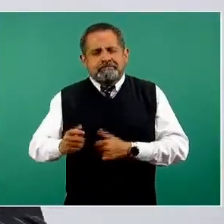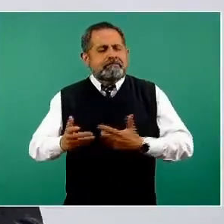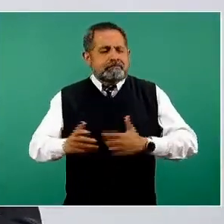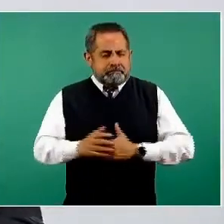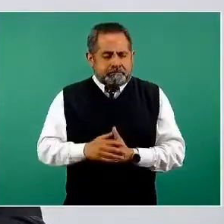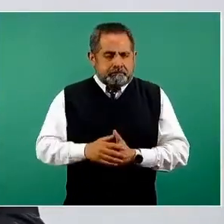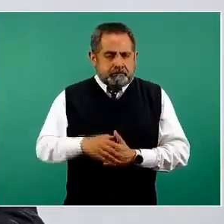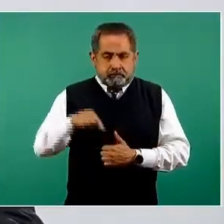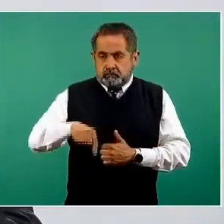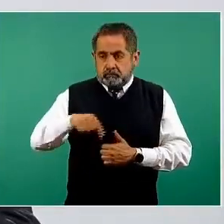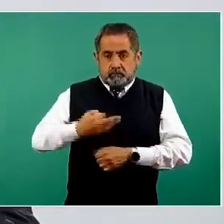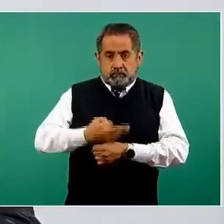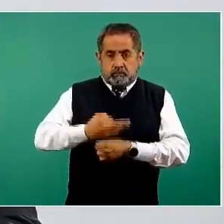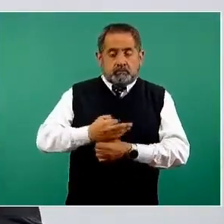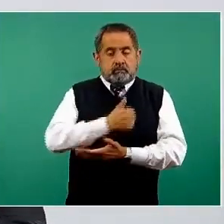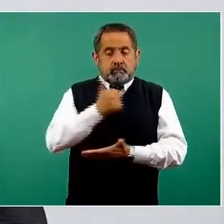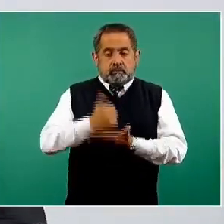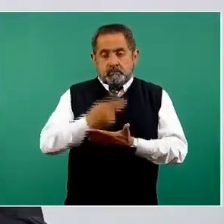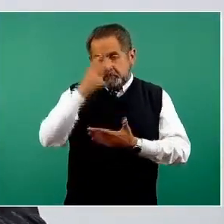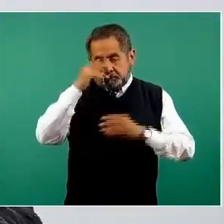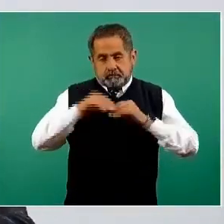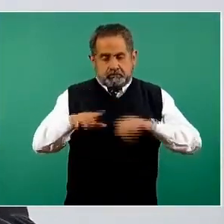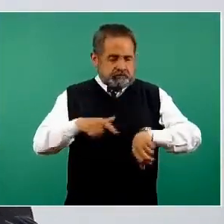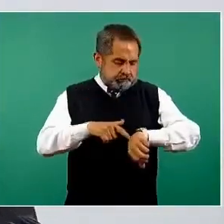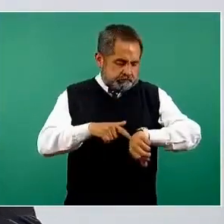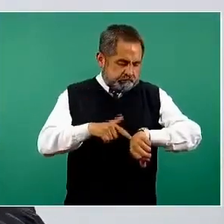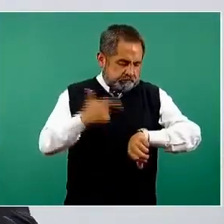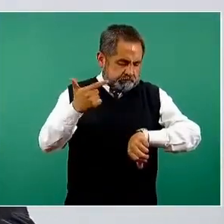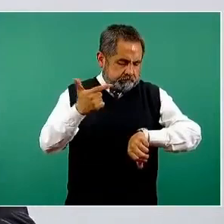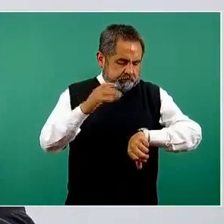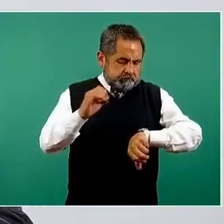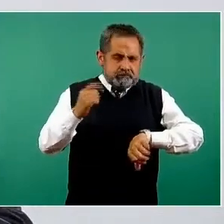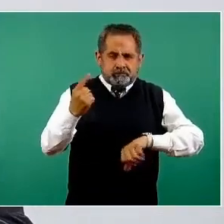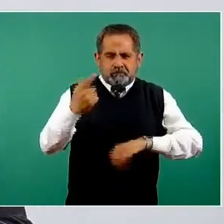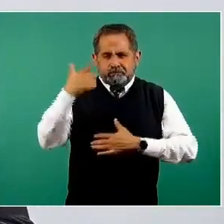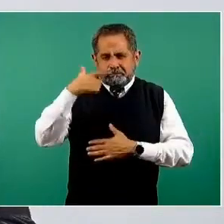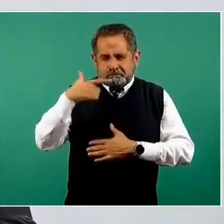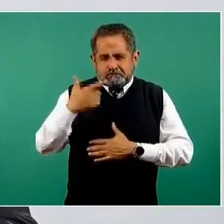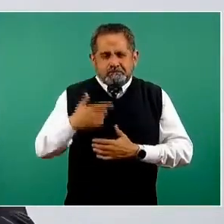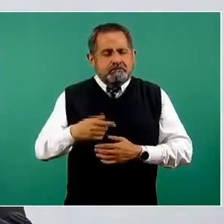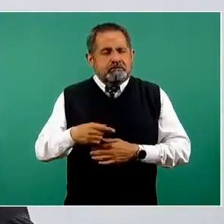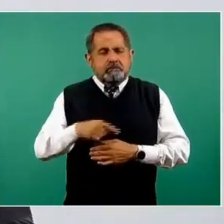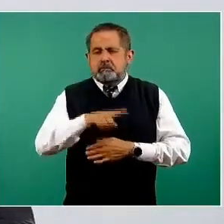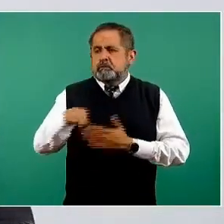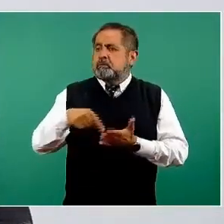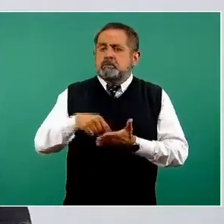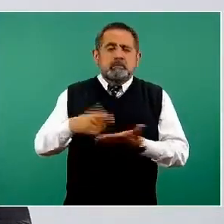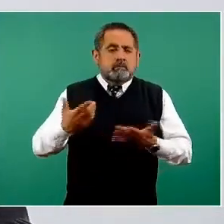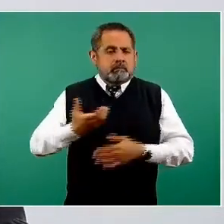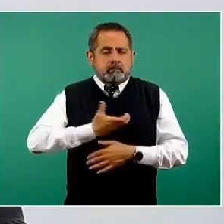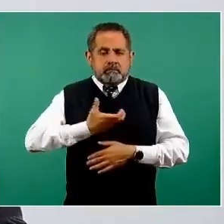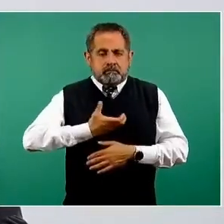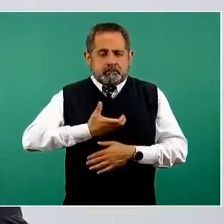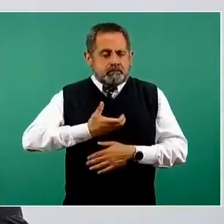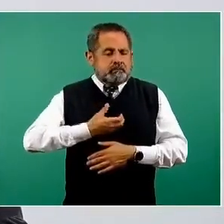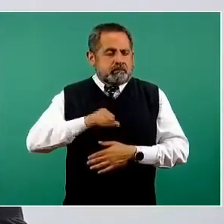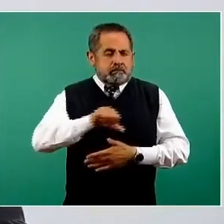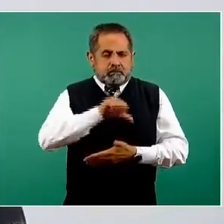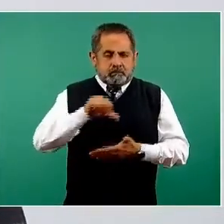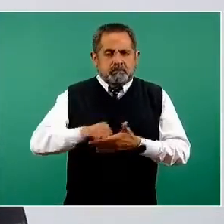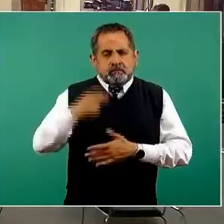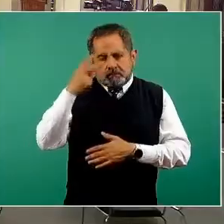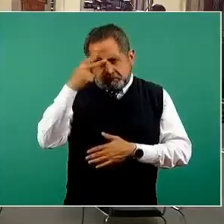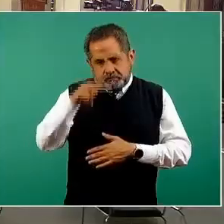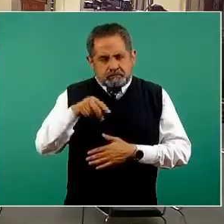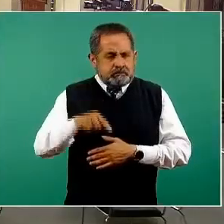la Ciudad de México, son las 7 de la noche con un minuto, aquí desde Palacio Nacional, desde